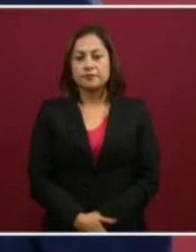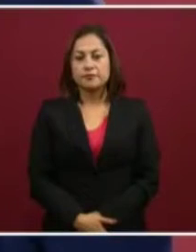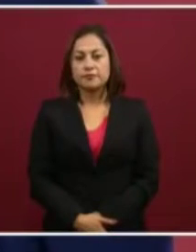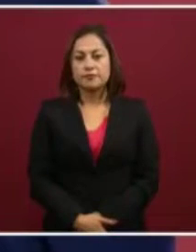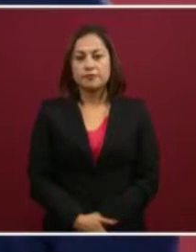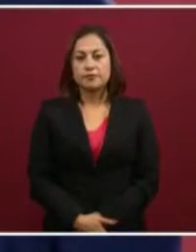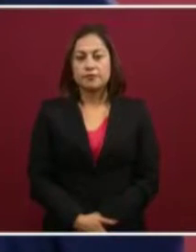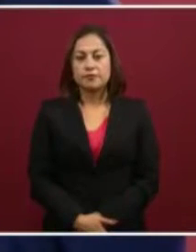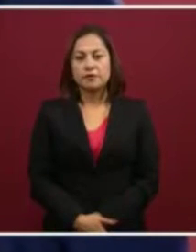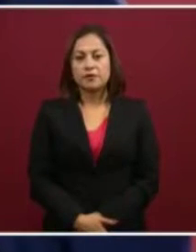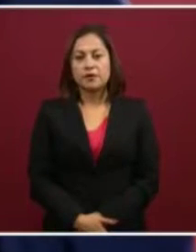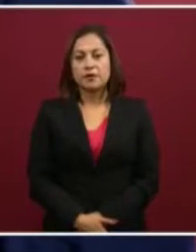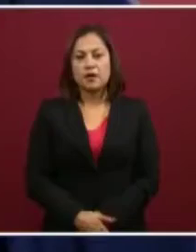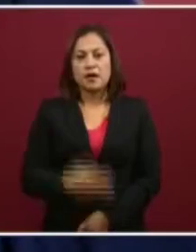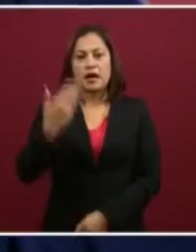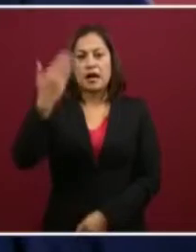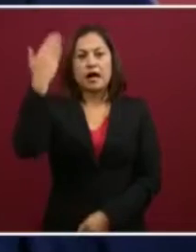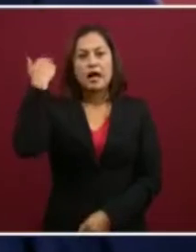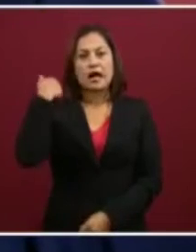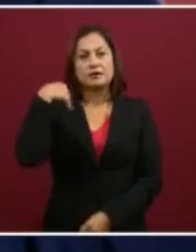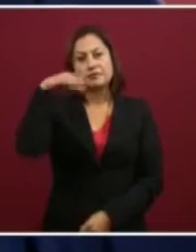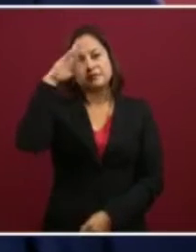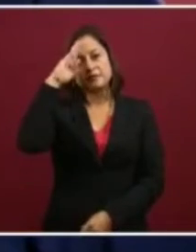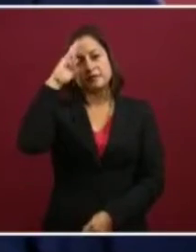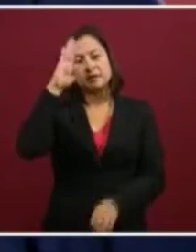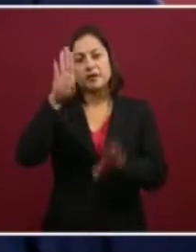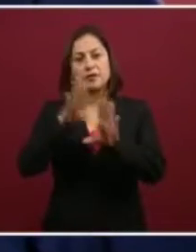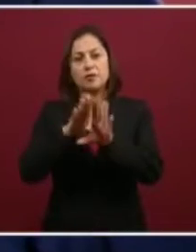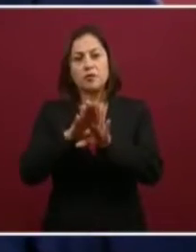los viene-viene,